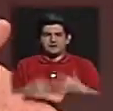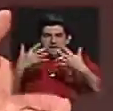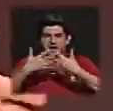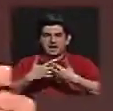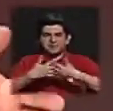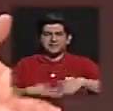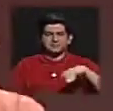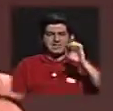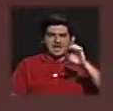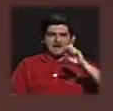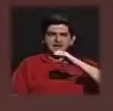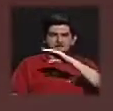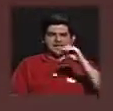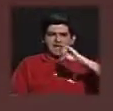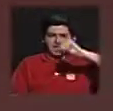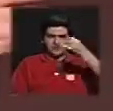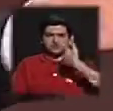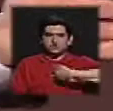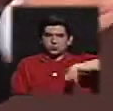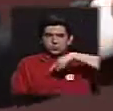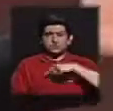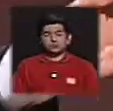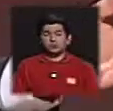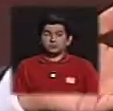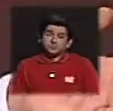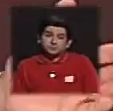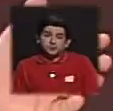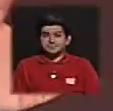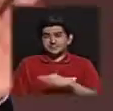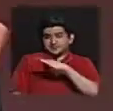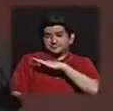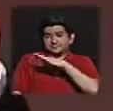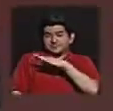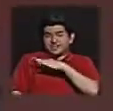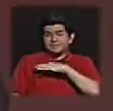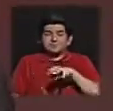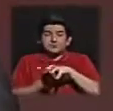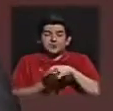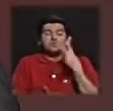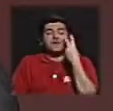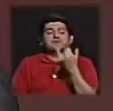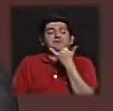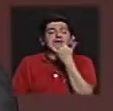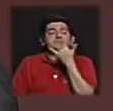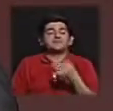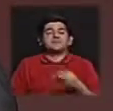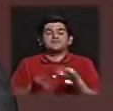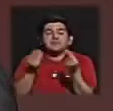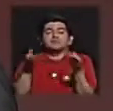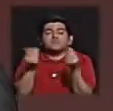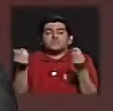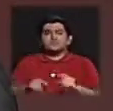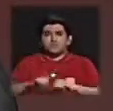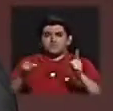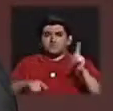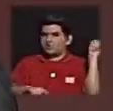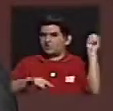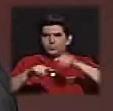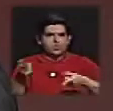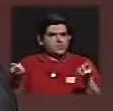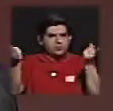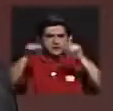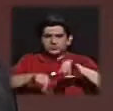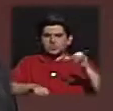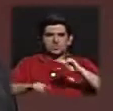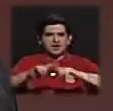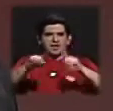& Young tenemos que darle el beneficio de ver qué es lo que produce. Yo lo que sé que no puede pasar es lo que ha pasado